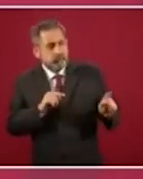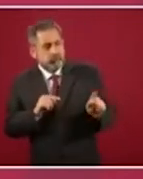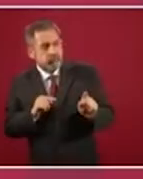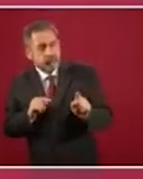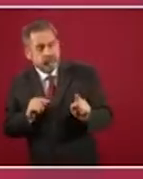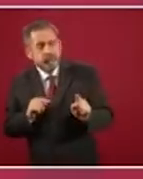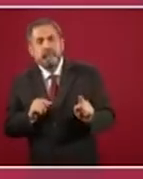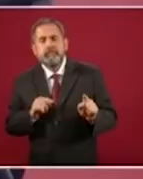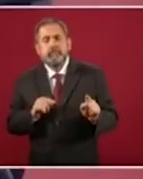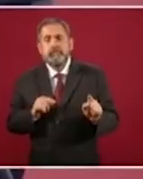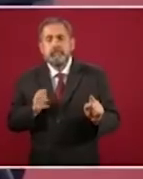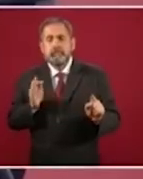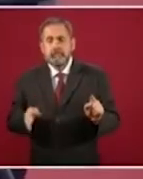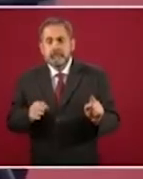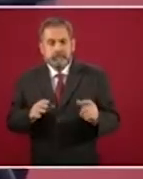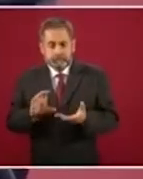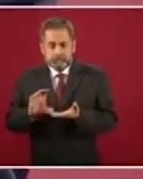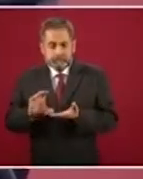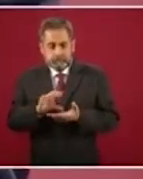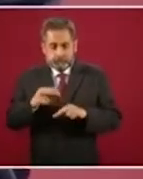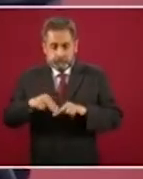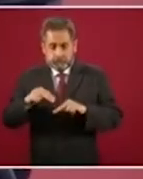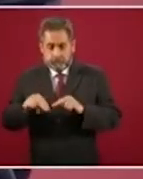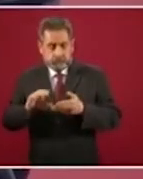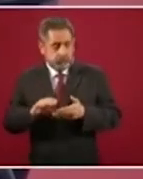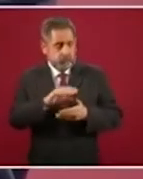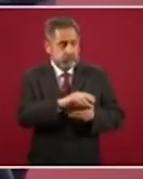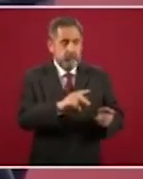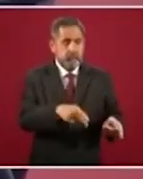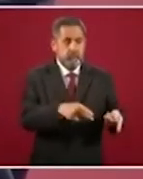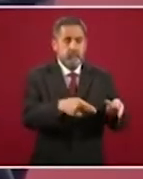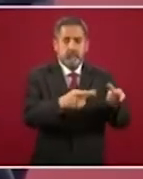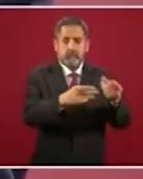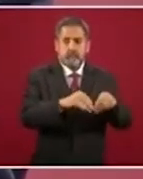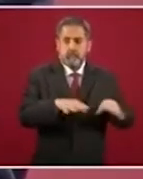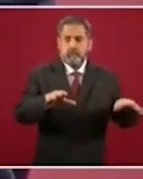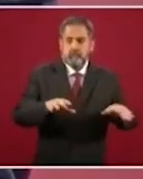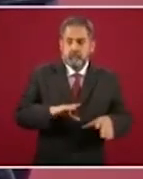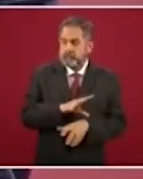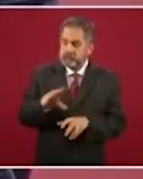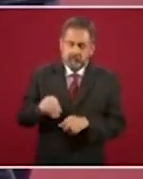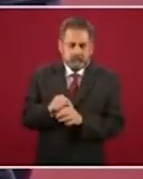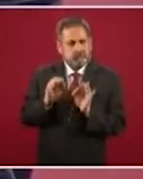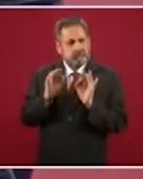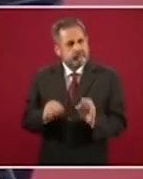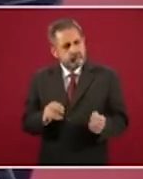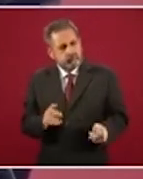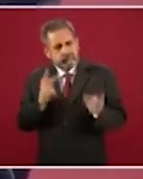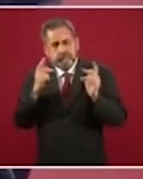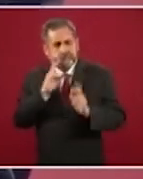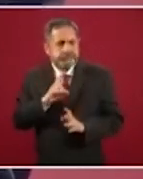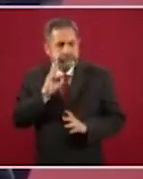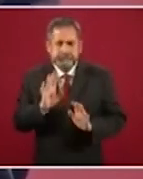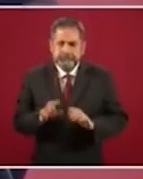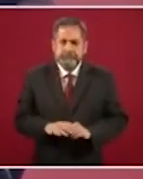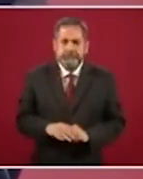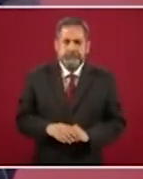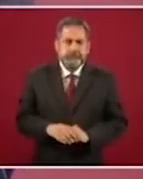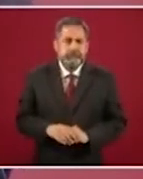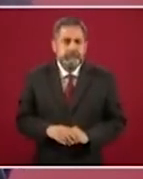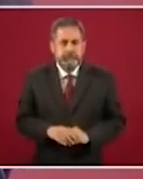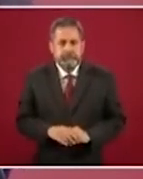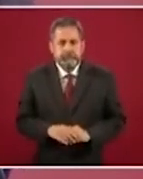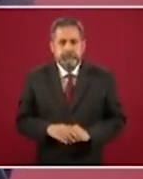de venta de boletos se concretaron o sea